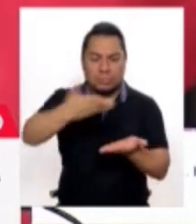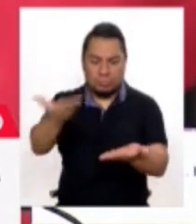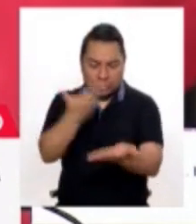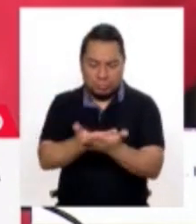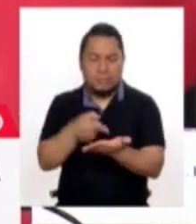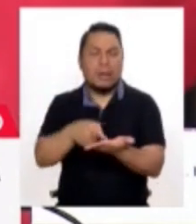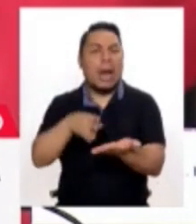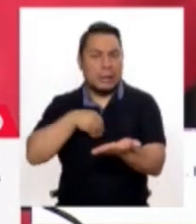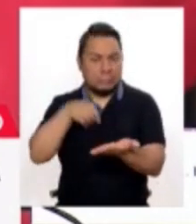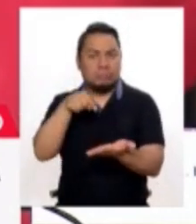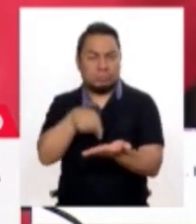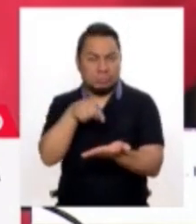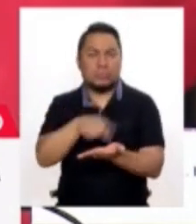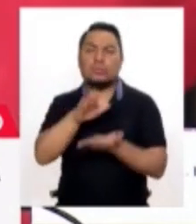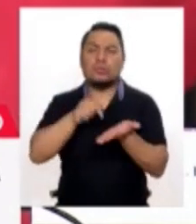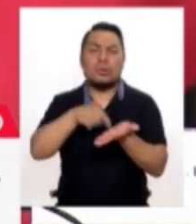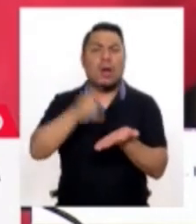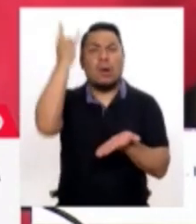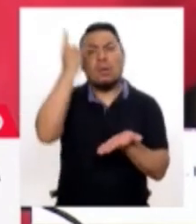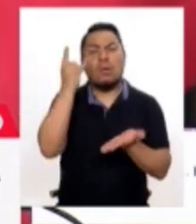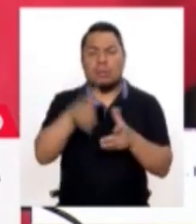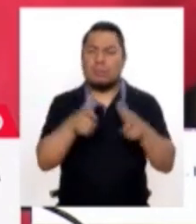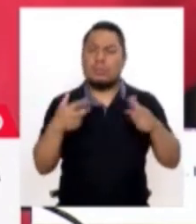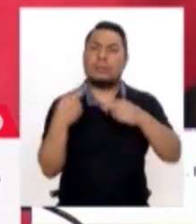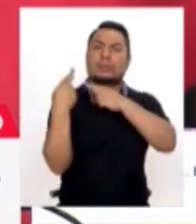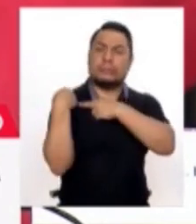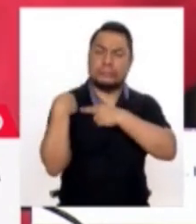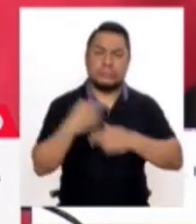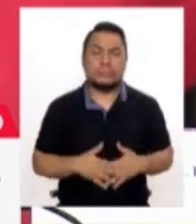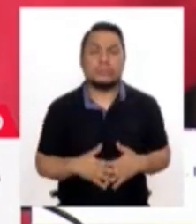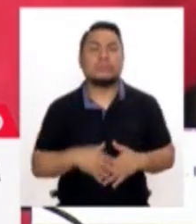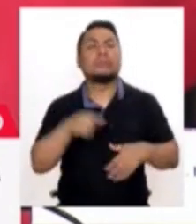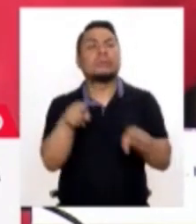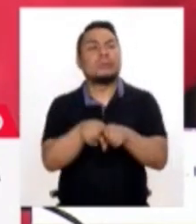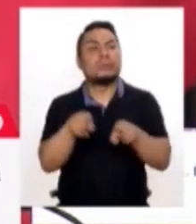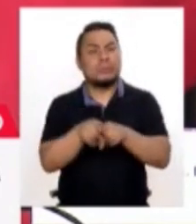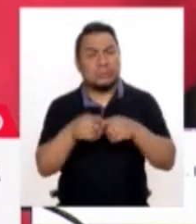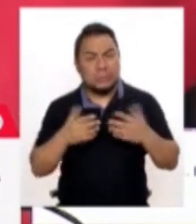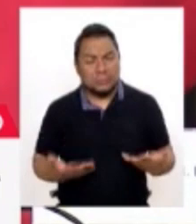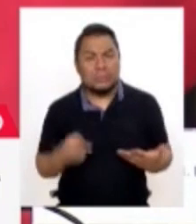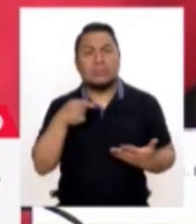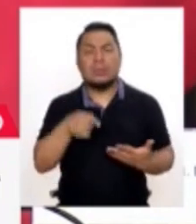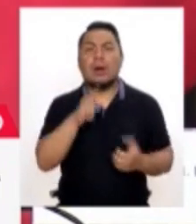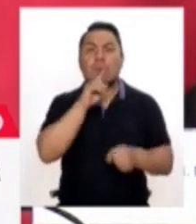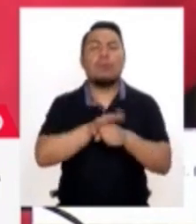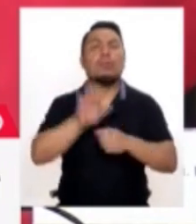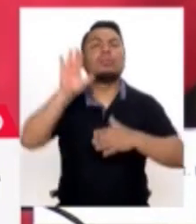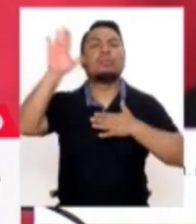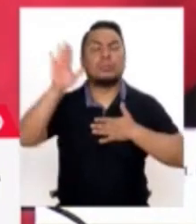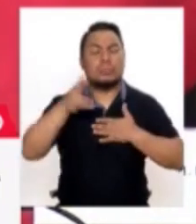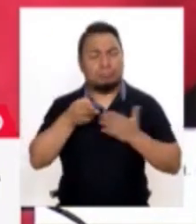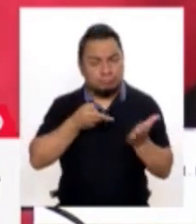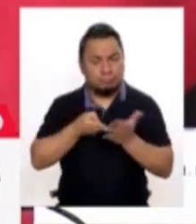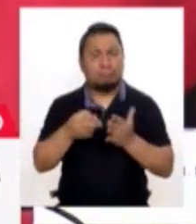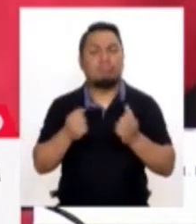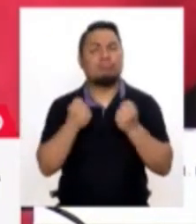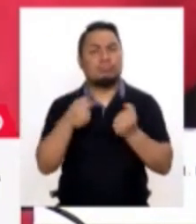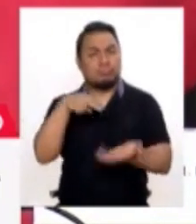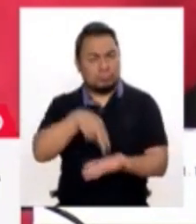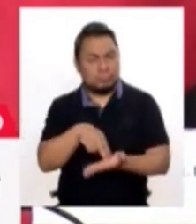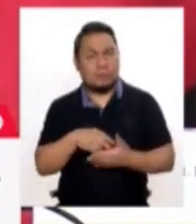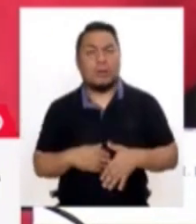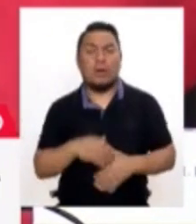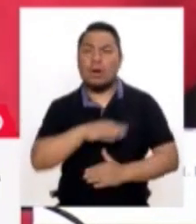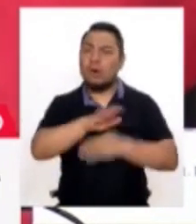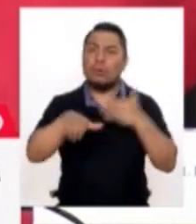con sentido de urgencia y alta responsabilidad, sino también con un compromiso firme